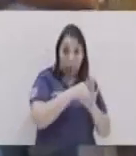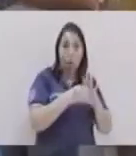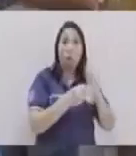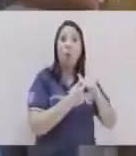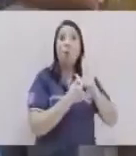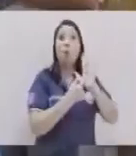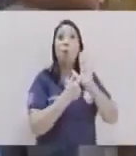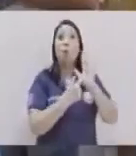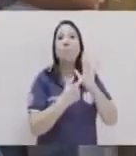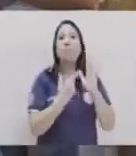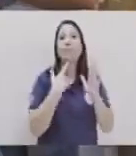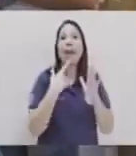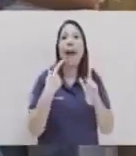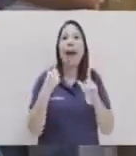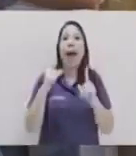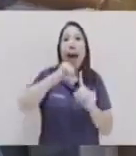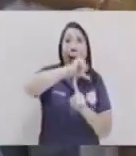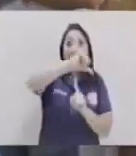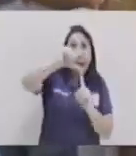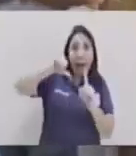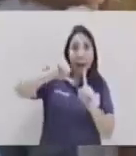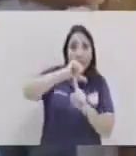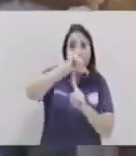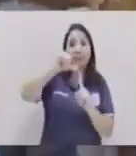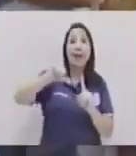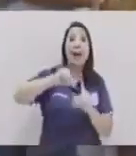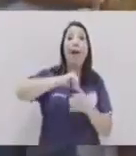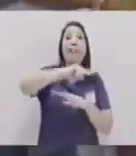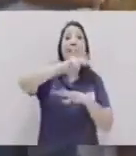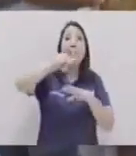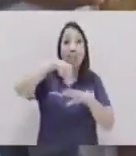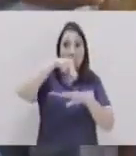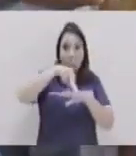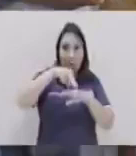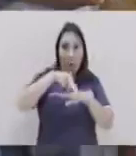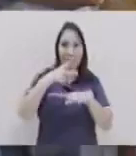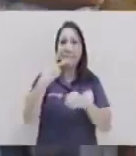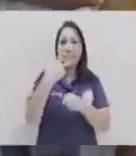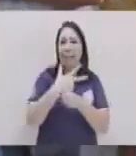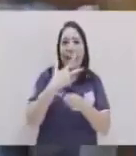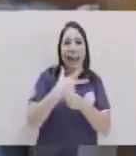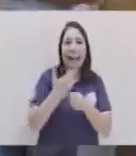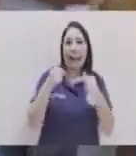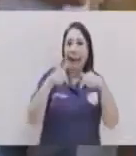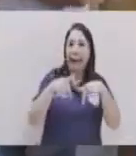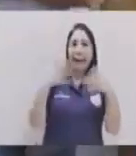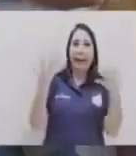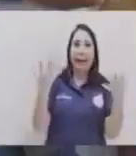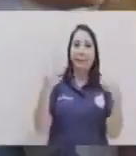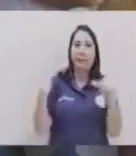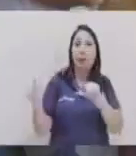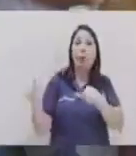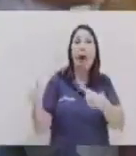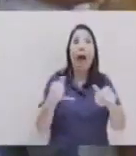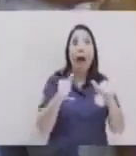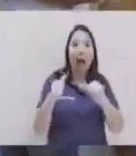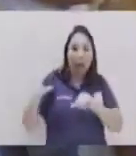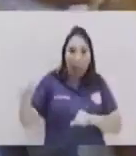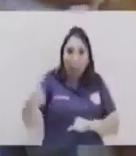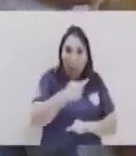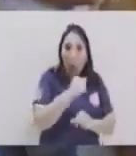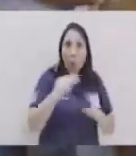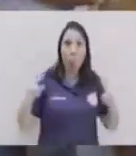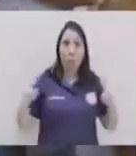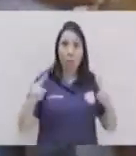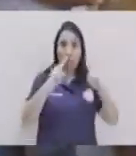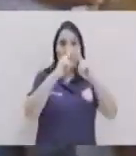complementado en los ambientes naturales que comúnmente vemos aquí en Guatemala. Por ejemplo, lo asociamos al lago de Atitlán, lo asociamos